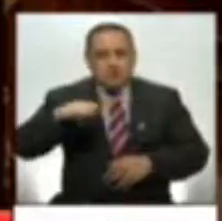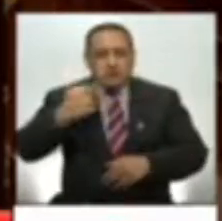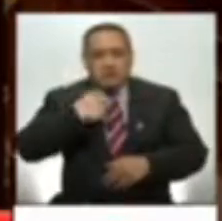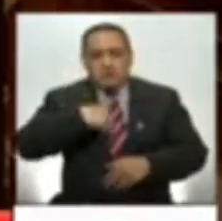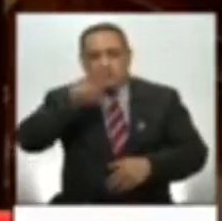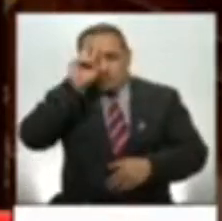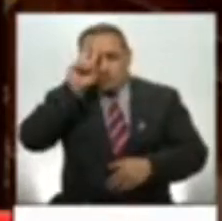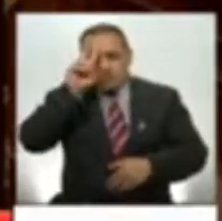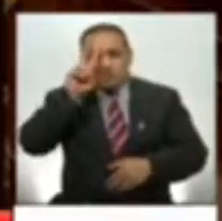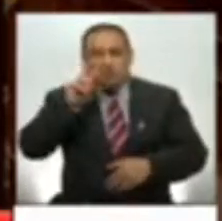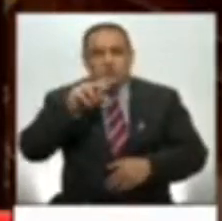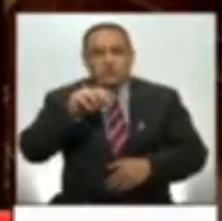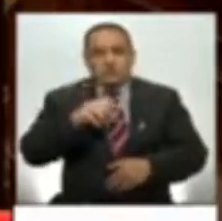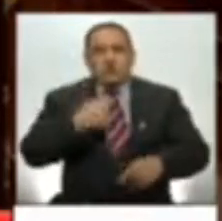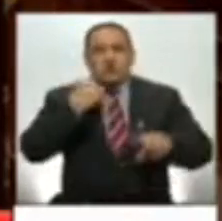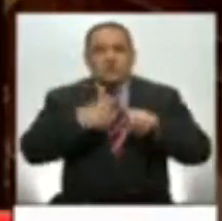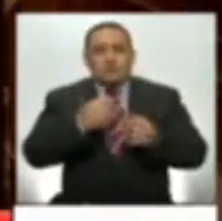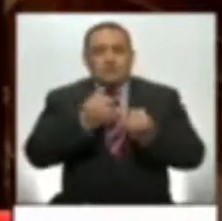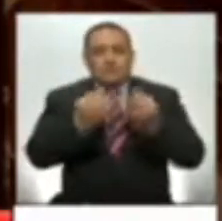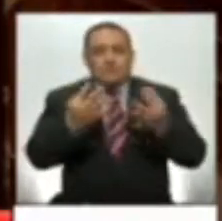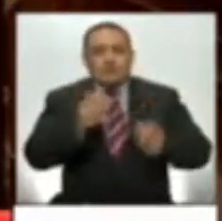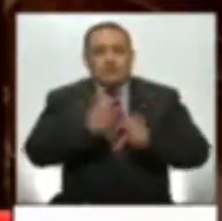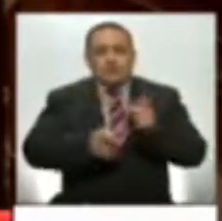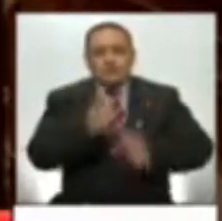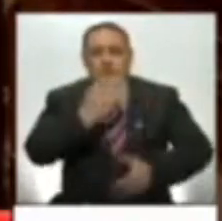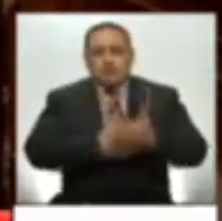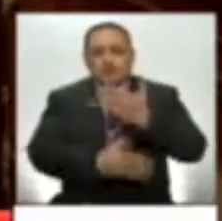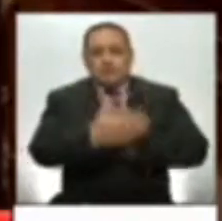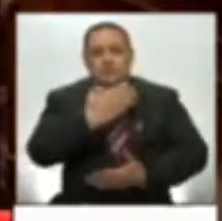del Perú, por las personas